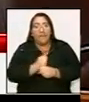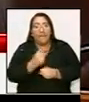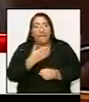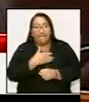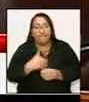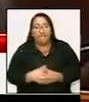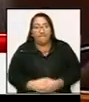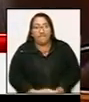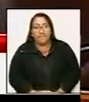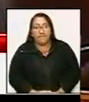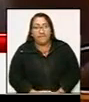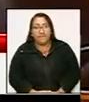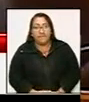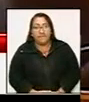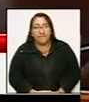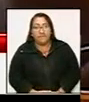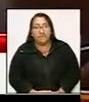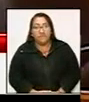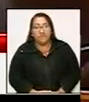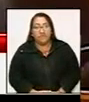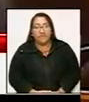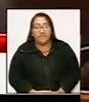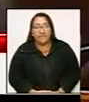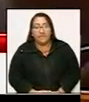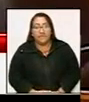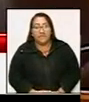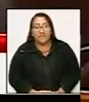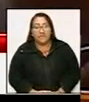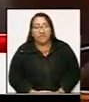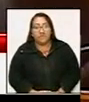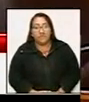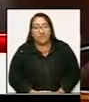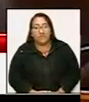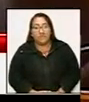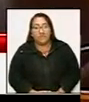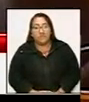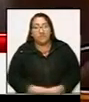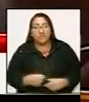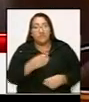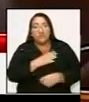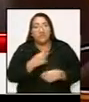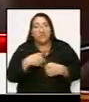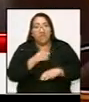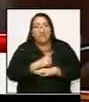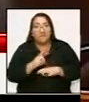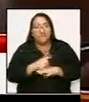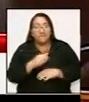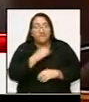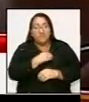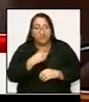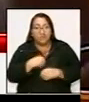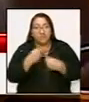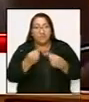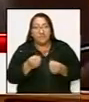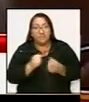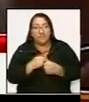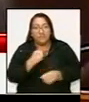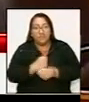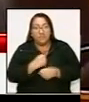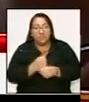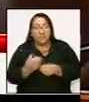o presidenta, cómo el Estado está desarrollando y el Ejecutivo está desarrollando acciones